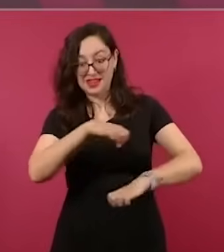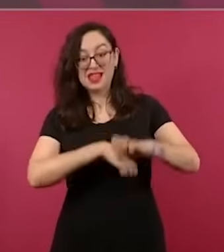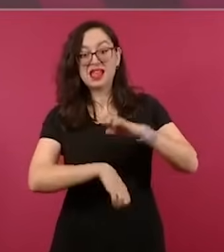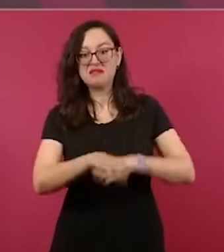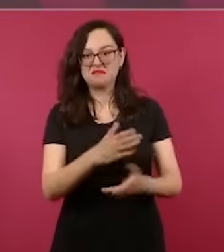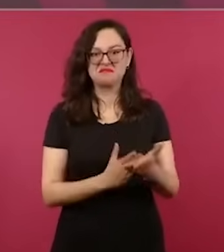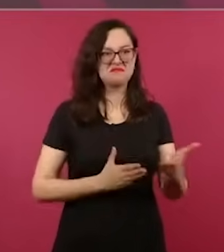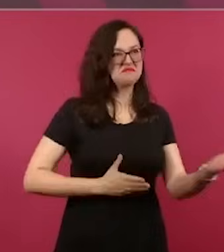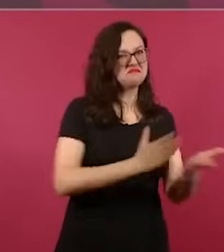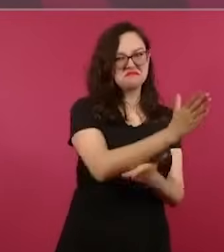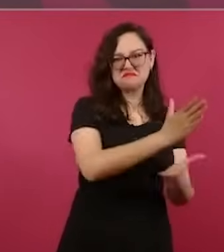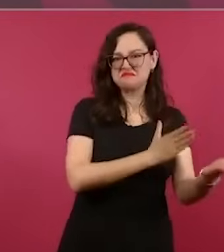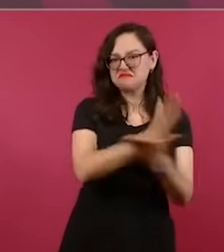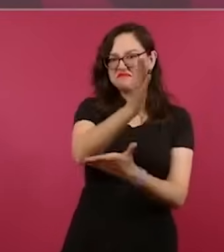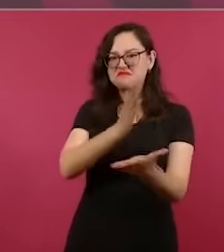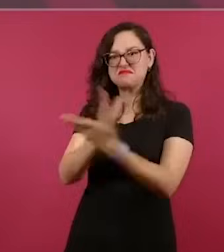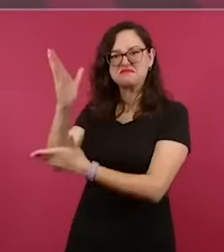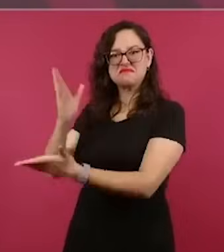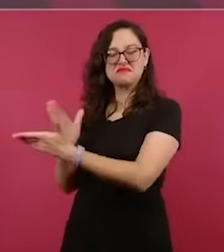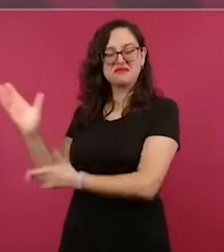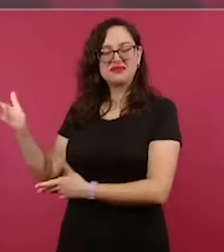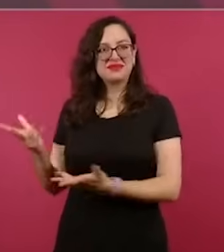El papá de Claudio X González,